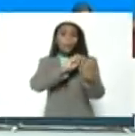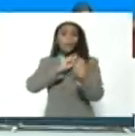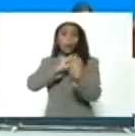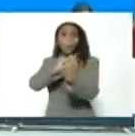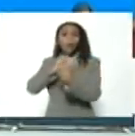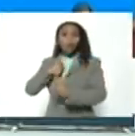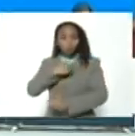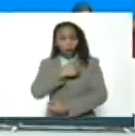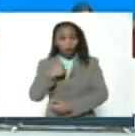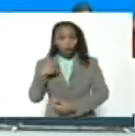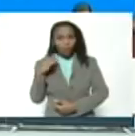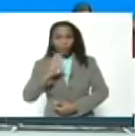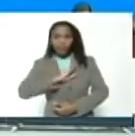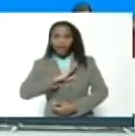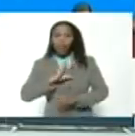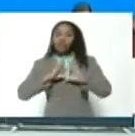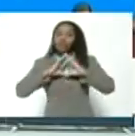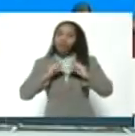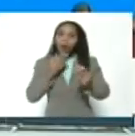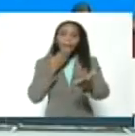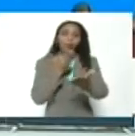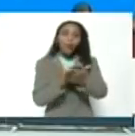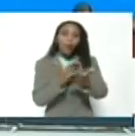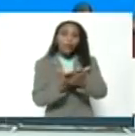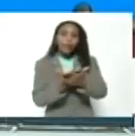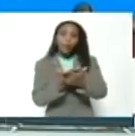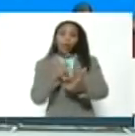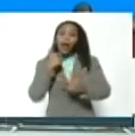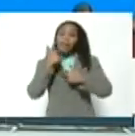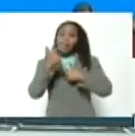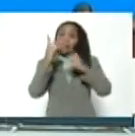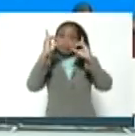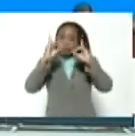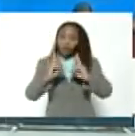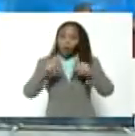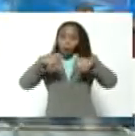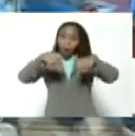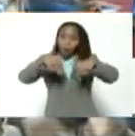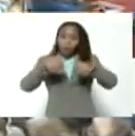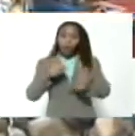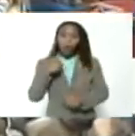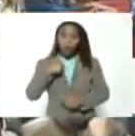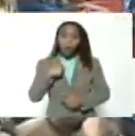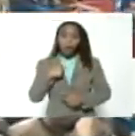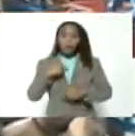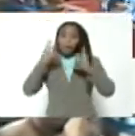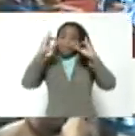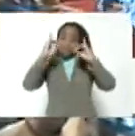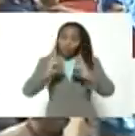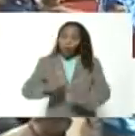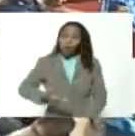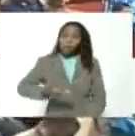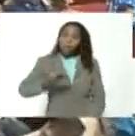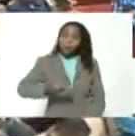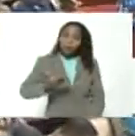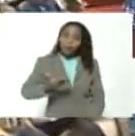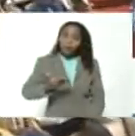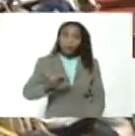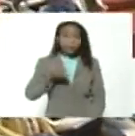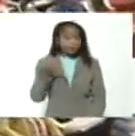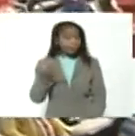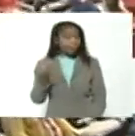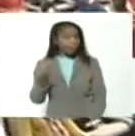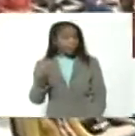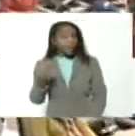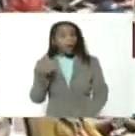Yo quiero tener todas las propuestas por lo que vamos a decidir hoy. Hoy vamos a tomar decisiones importantes, ¿verdad?